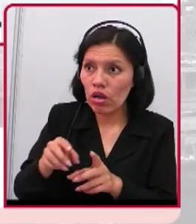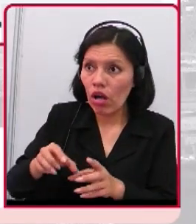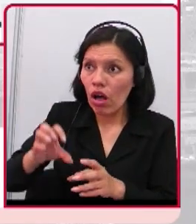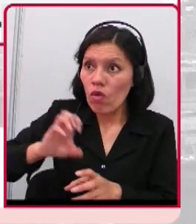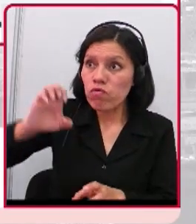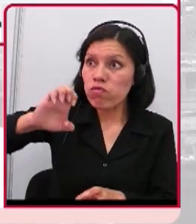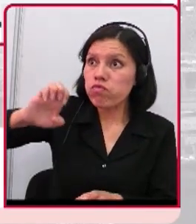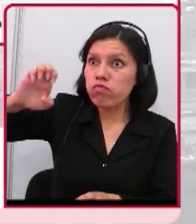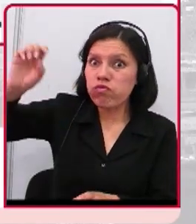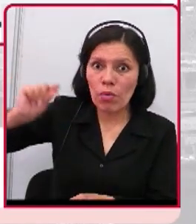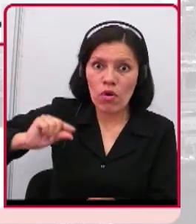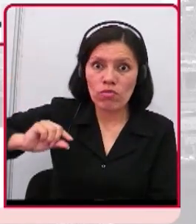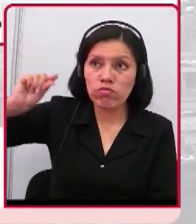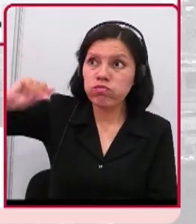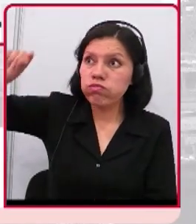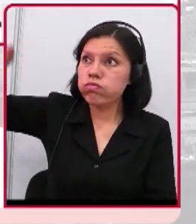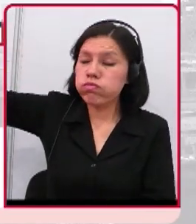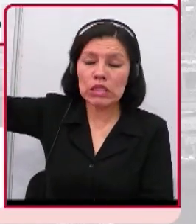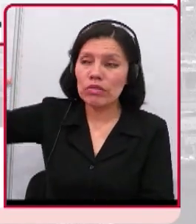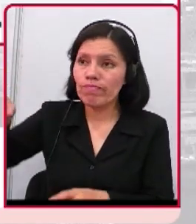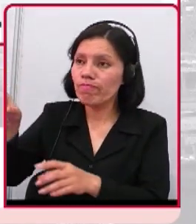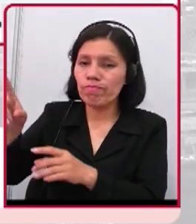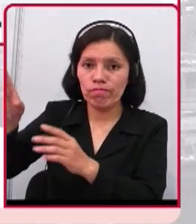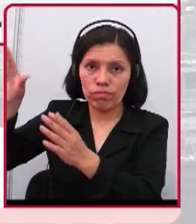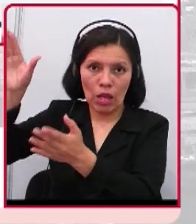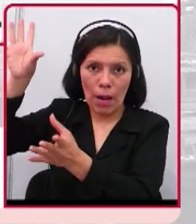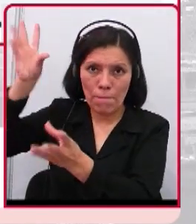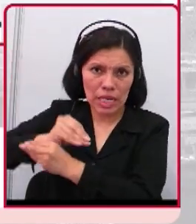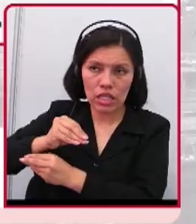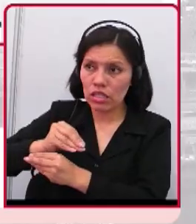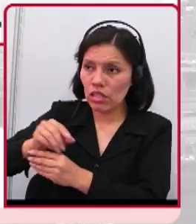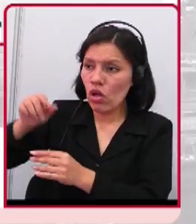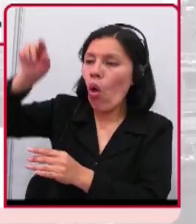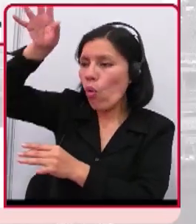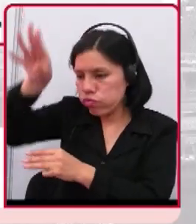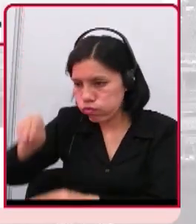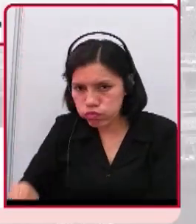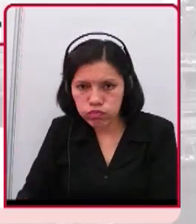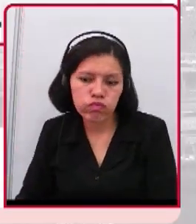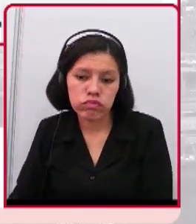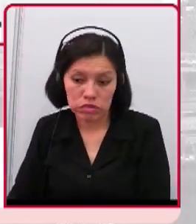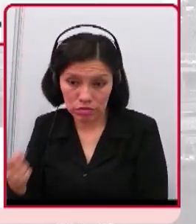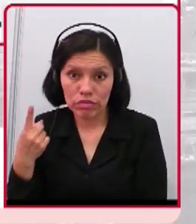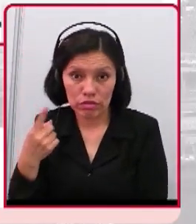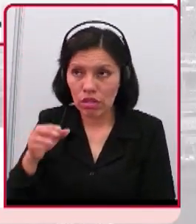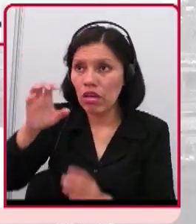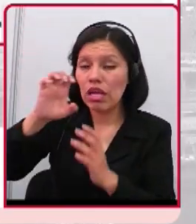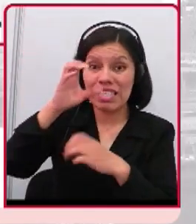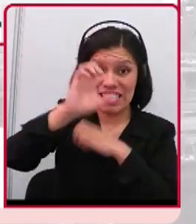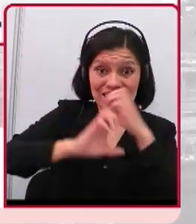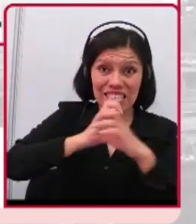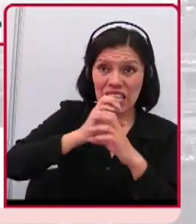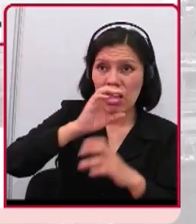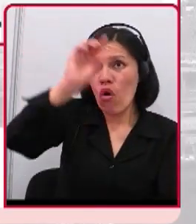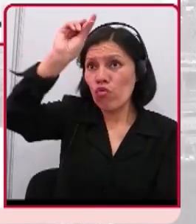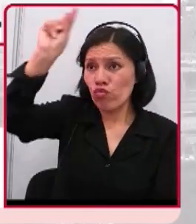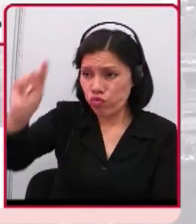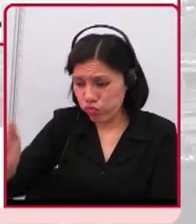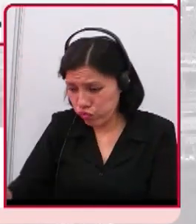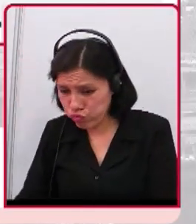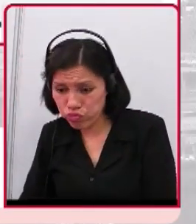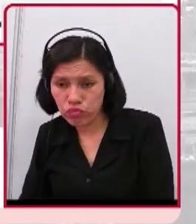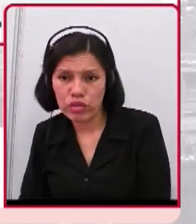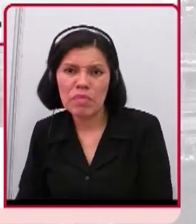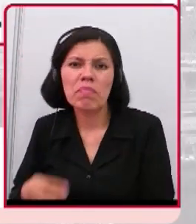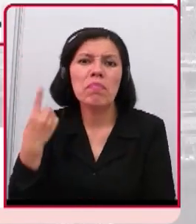morada y toma acción manualmente, incrementando el flujo del underflow, de la descarga, drásticamente. Obviamente para contener